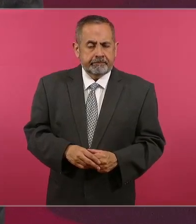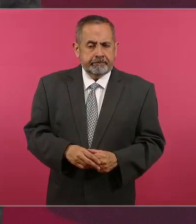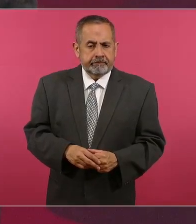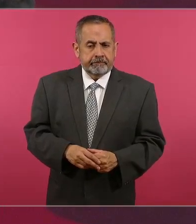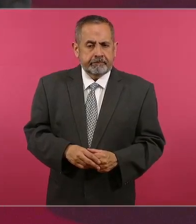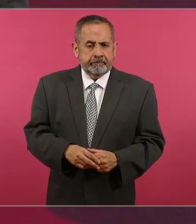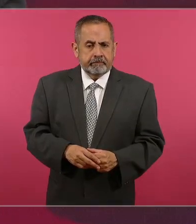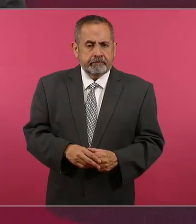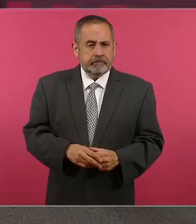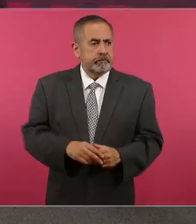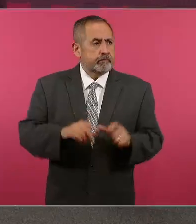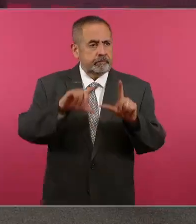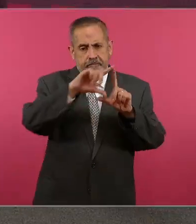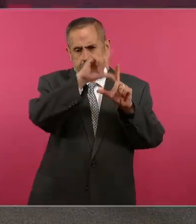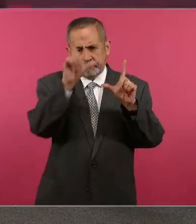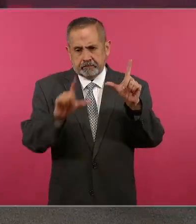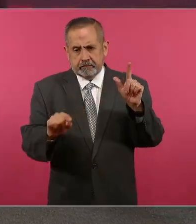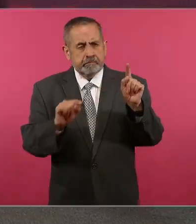buenas noticias